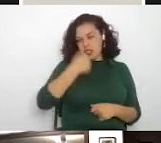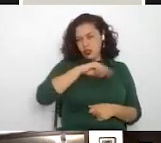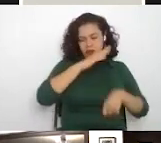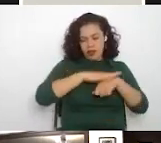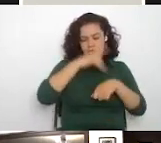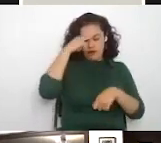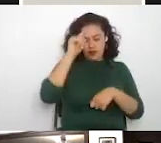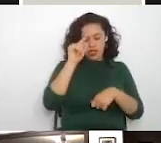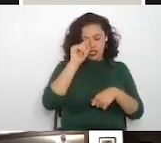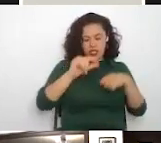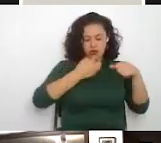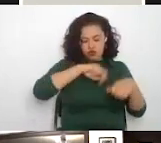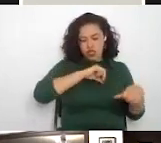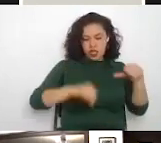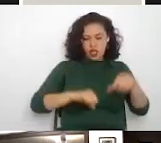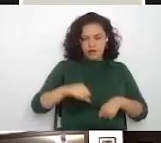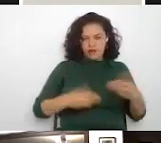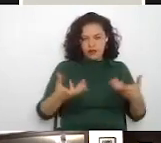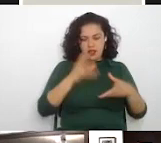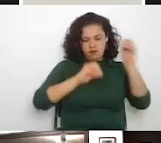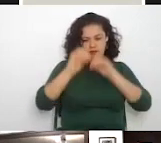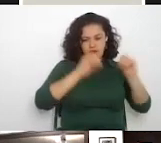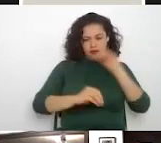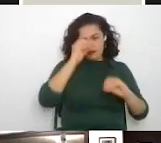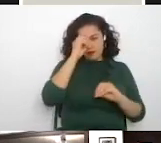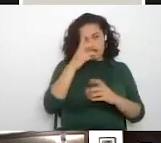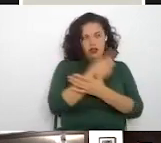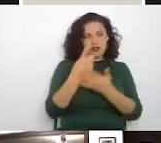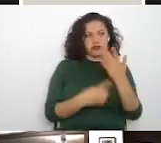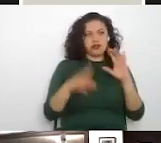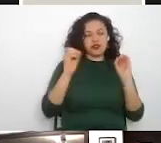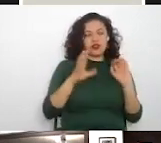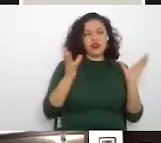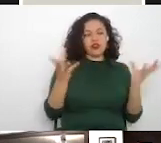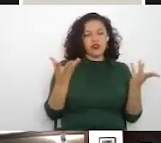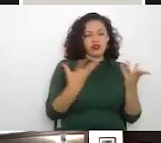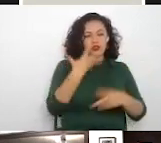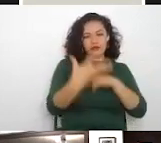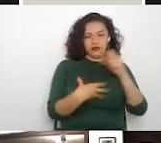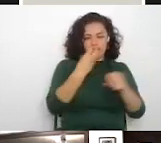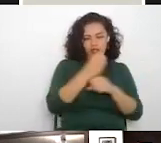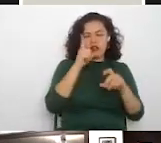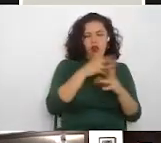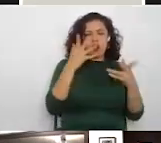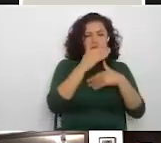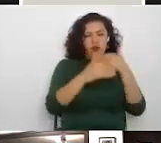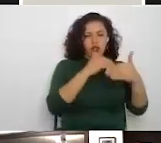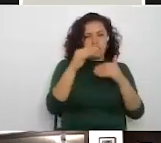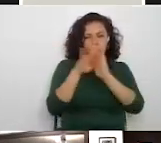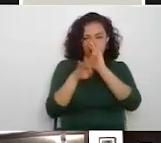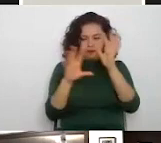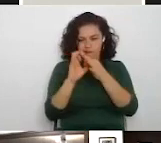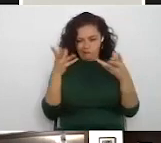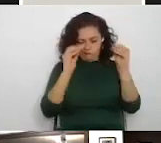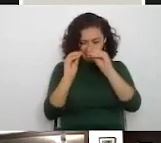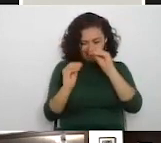cabo esta actividad del diseño o del ajuste, actualización del procedimiento.